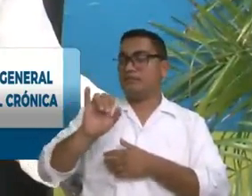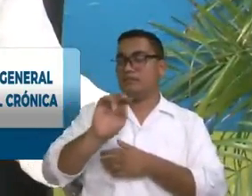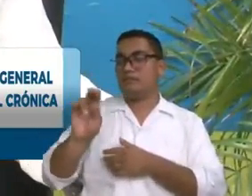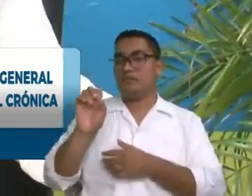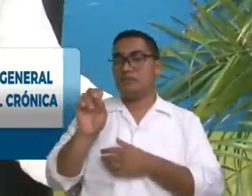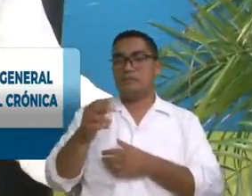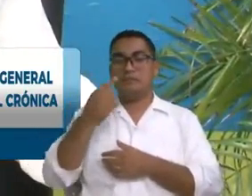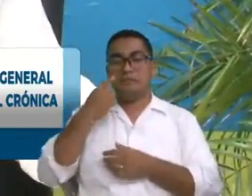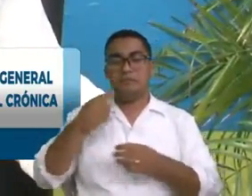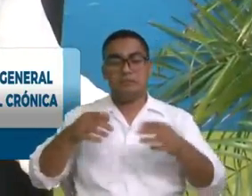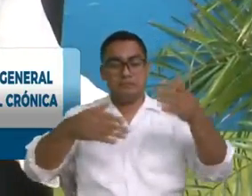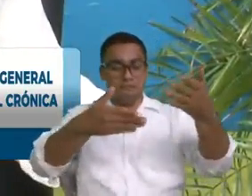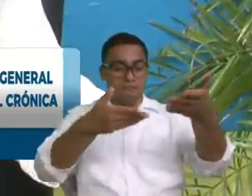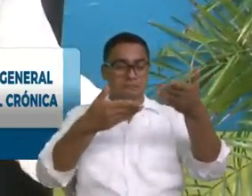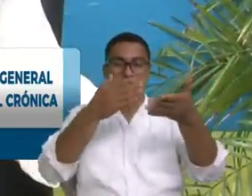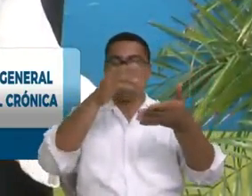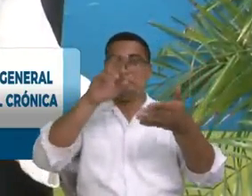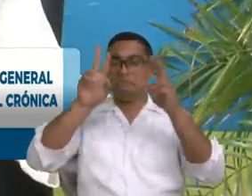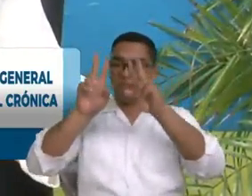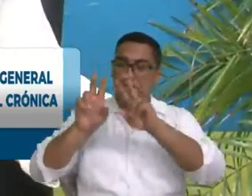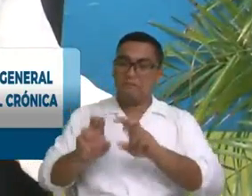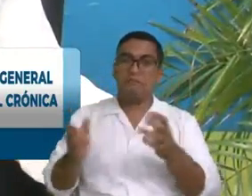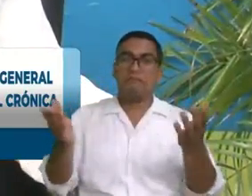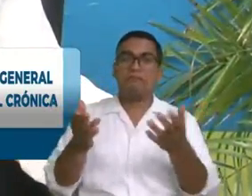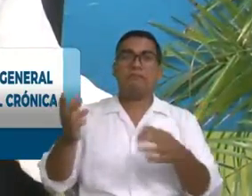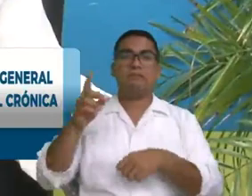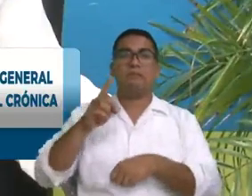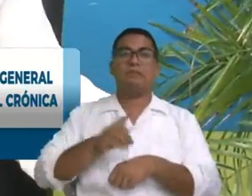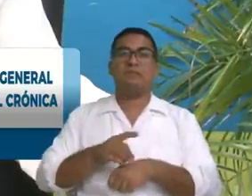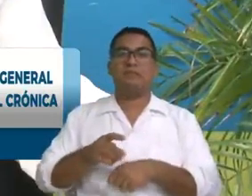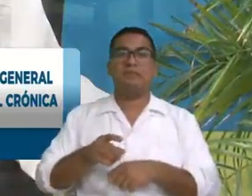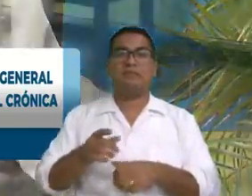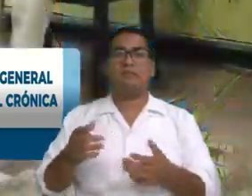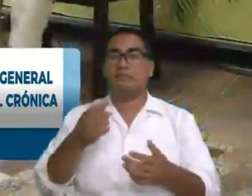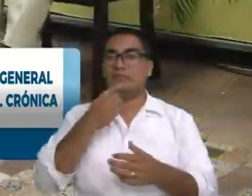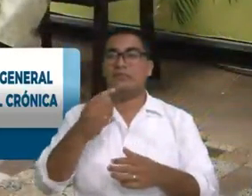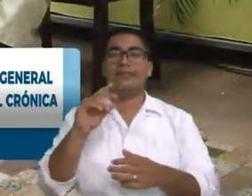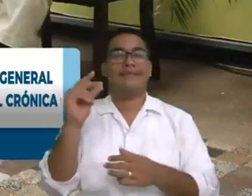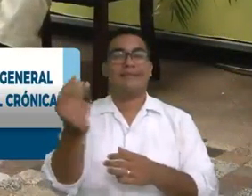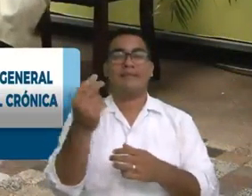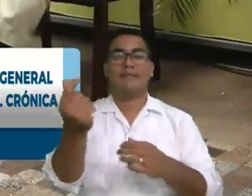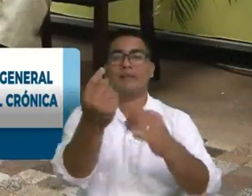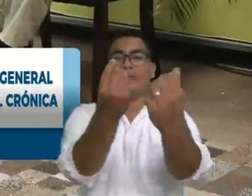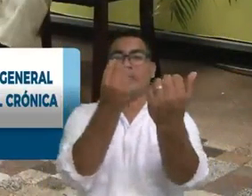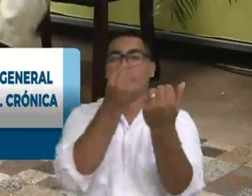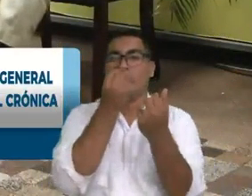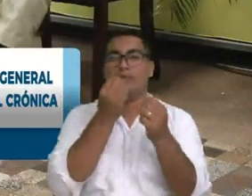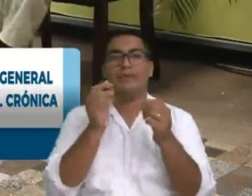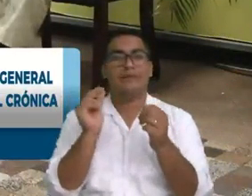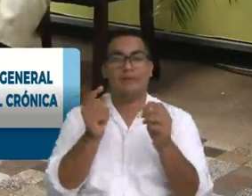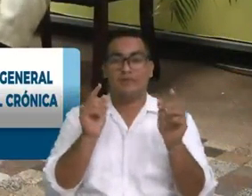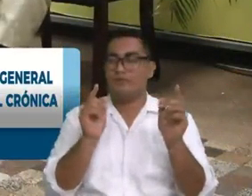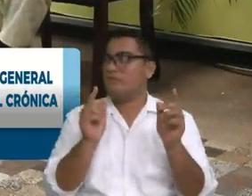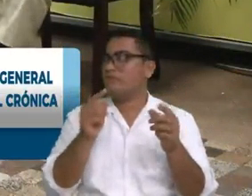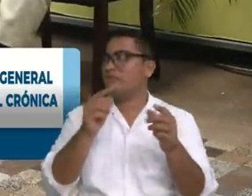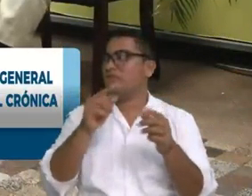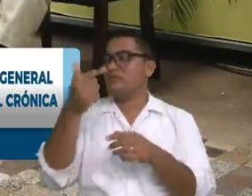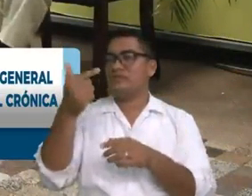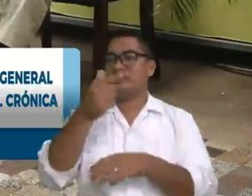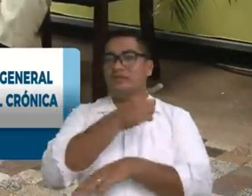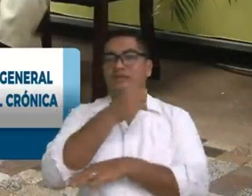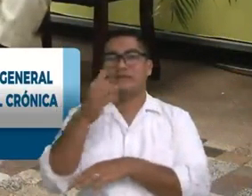miramos la evolución del paciente. Licenciada, hagamos un menú rápidamente. Ya tenemos poco tiempo,